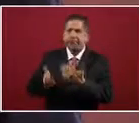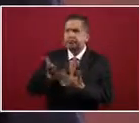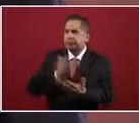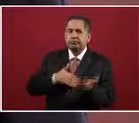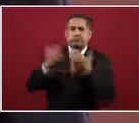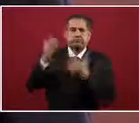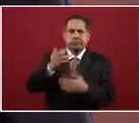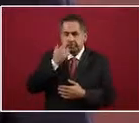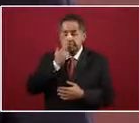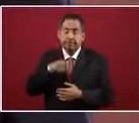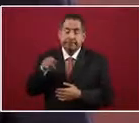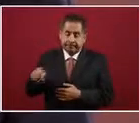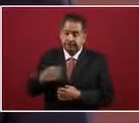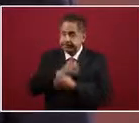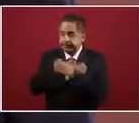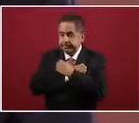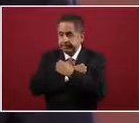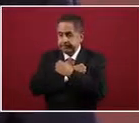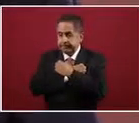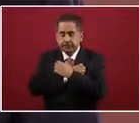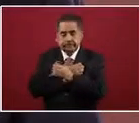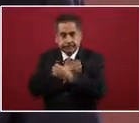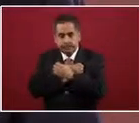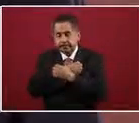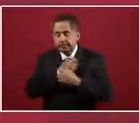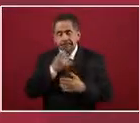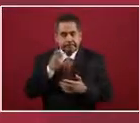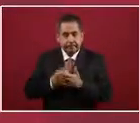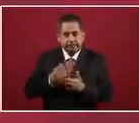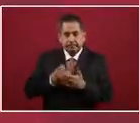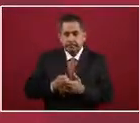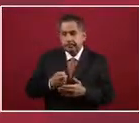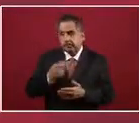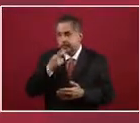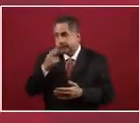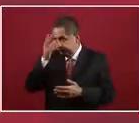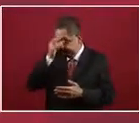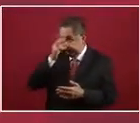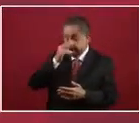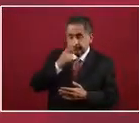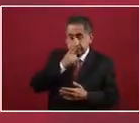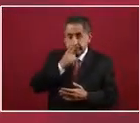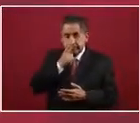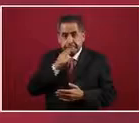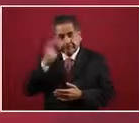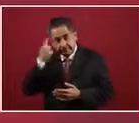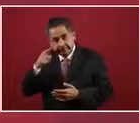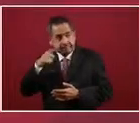desarrollo, es lo que nos va a permitir